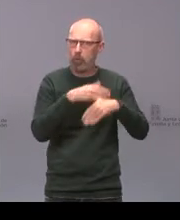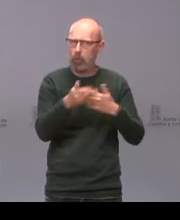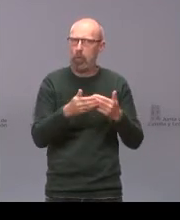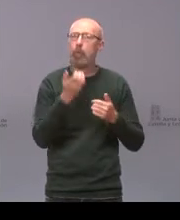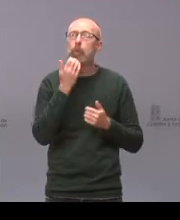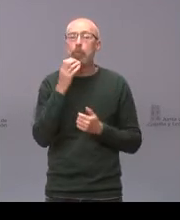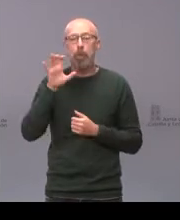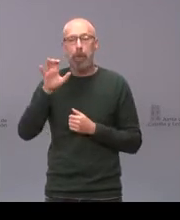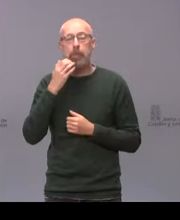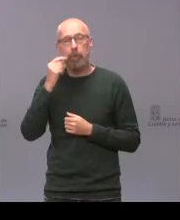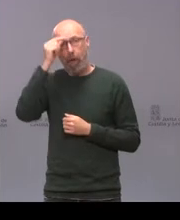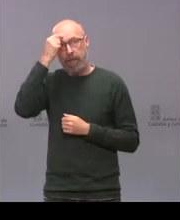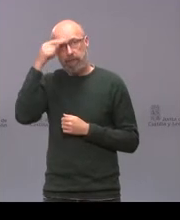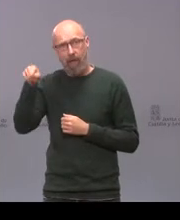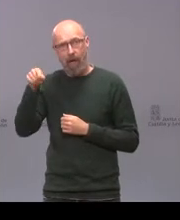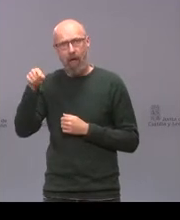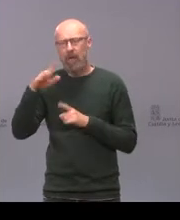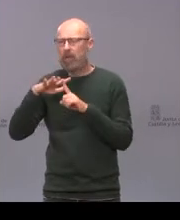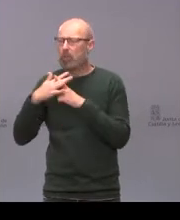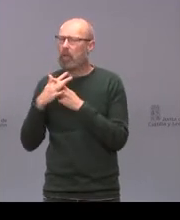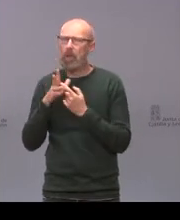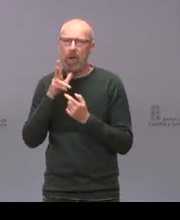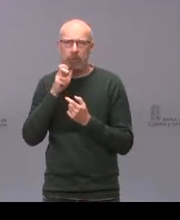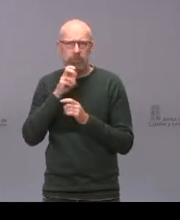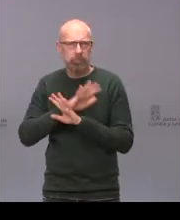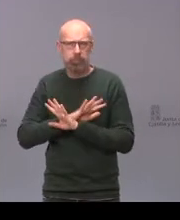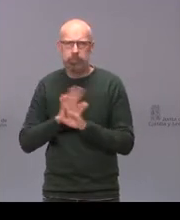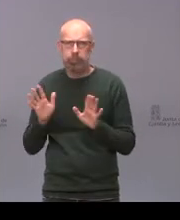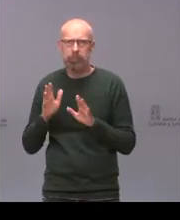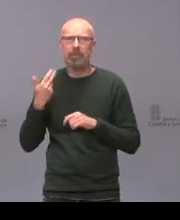India que poseen una situación verdaderamente dramática, declarando